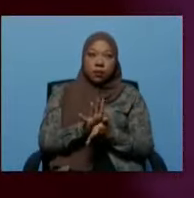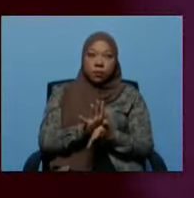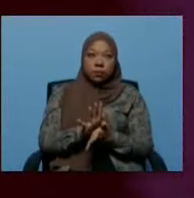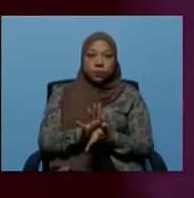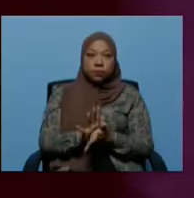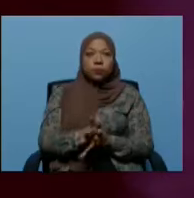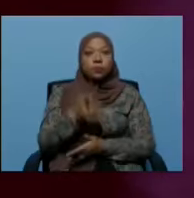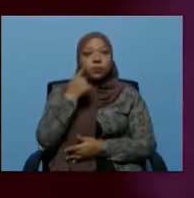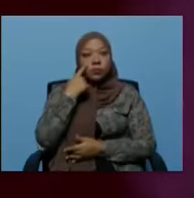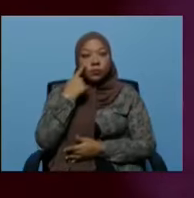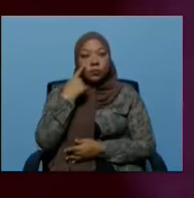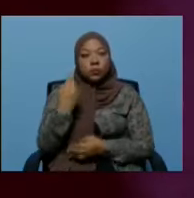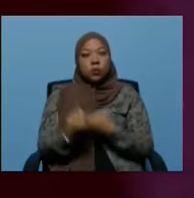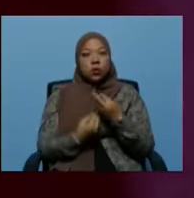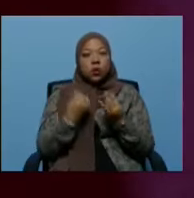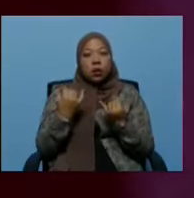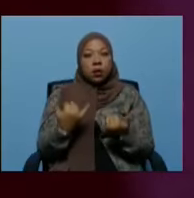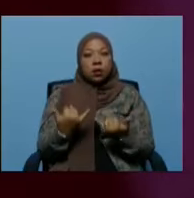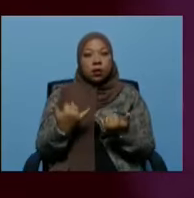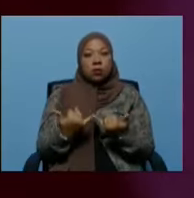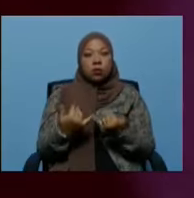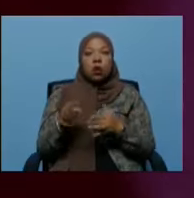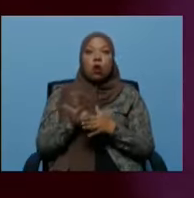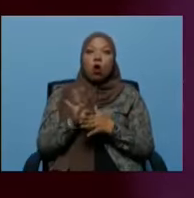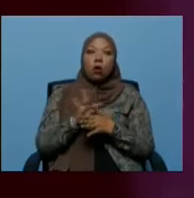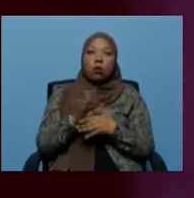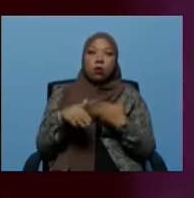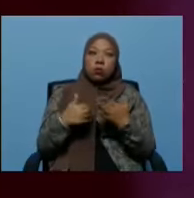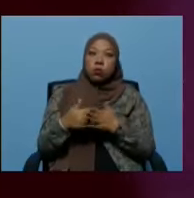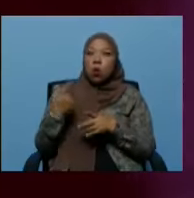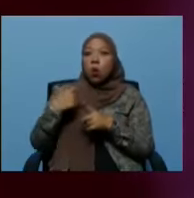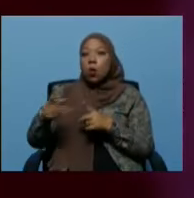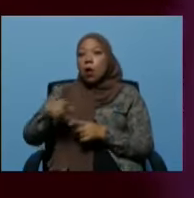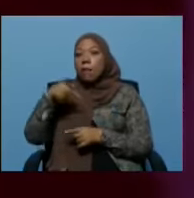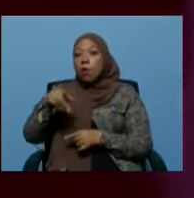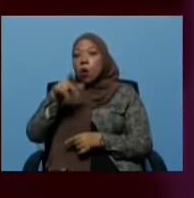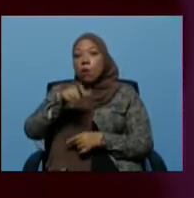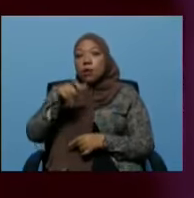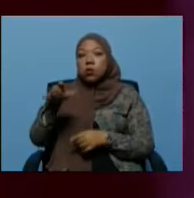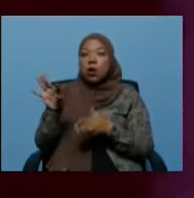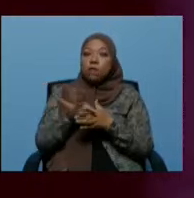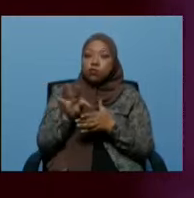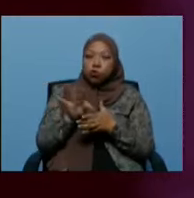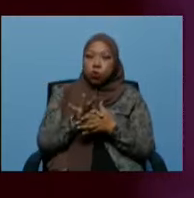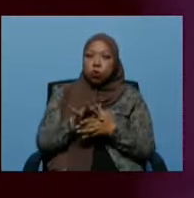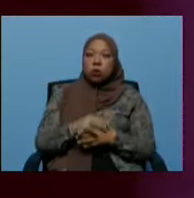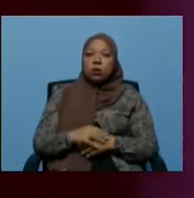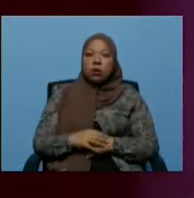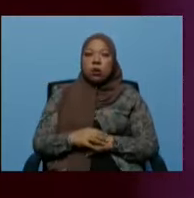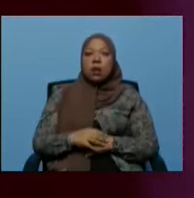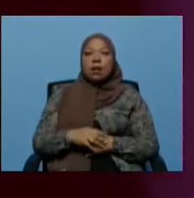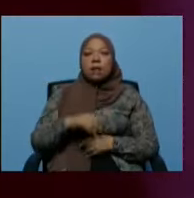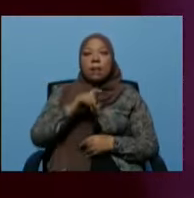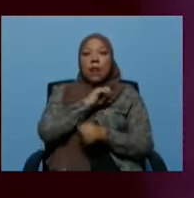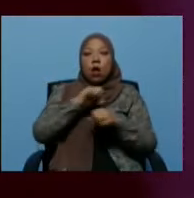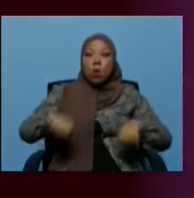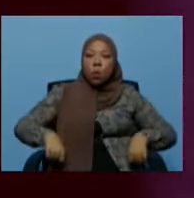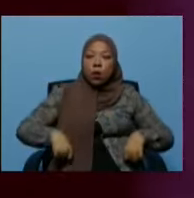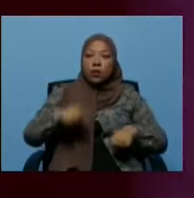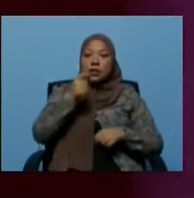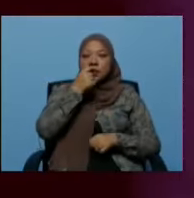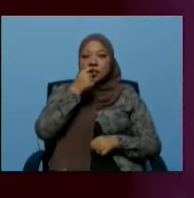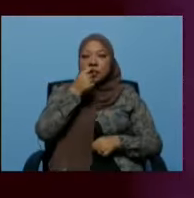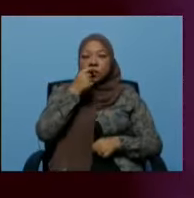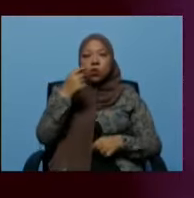Seguimos observando cómo a esta hora sigue conversando con otro de los funcionarios de la Guardia Nacional Bolivariana que